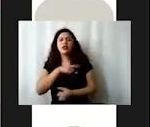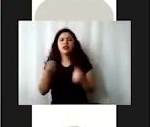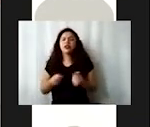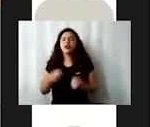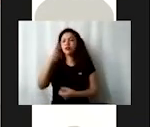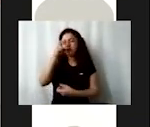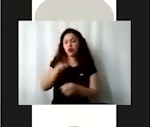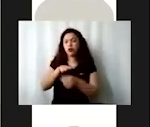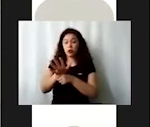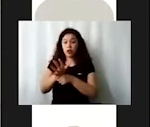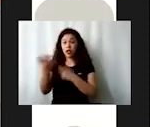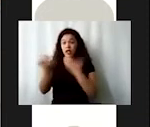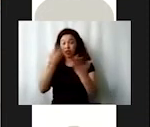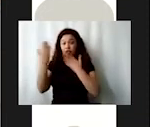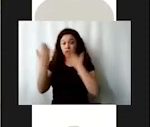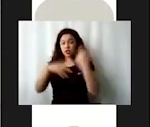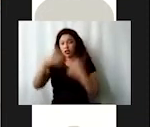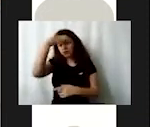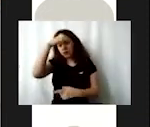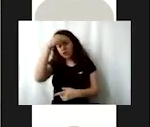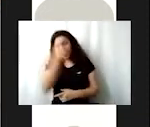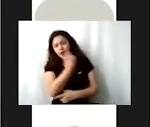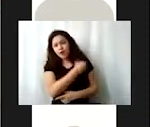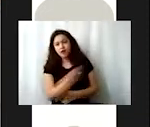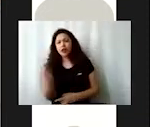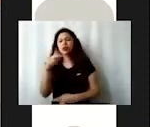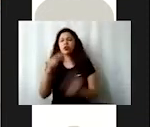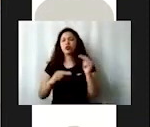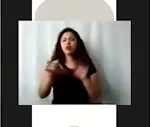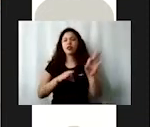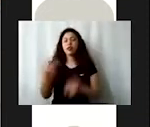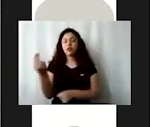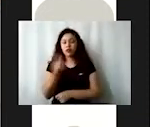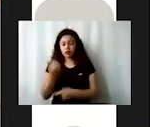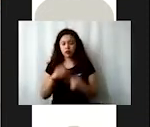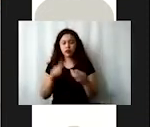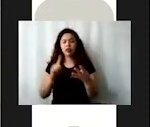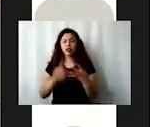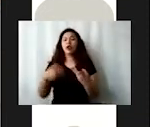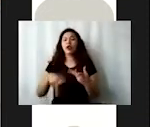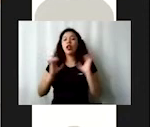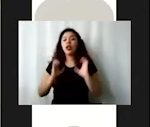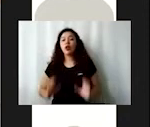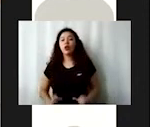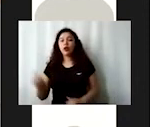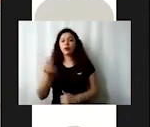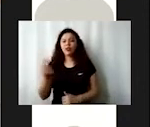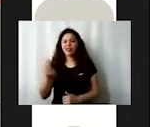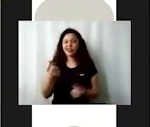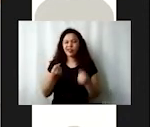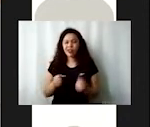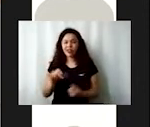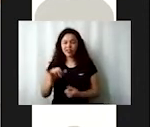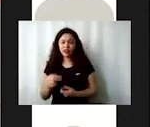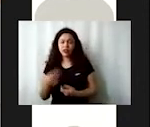escolaridad, experiencia y habilidades requiere su puesto? ¿Cuáles son los requisitos físicos que exige el puesto? ¿Quién es su